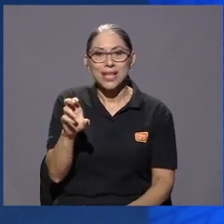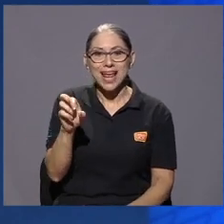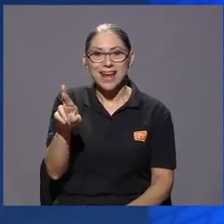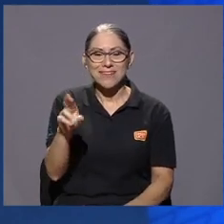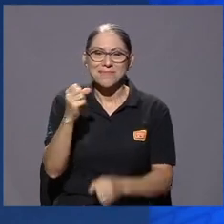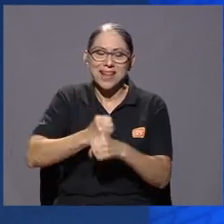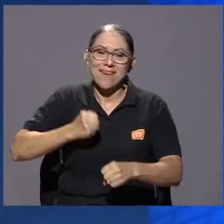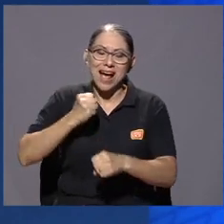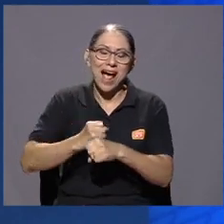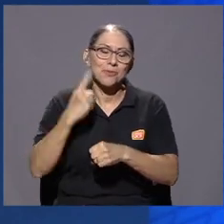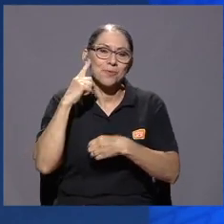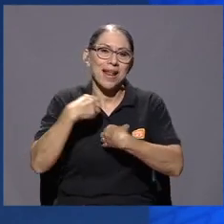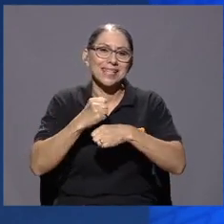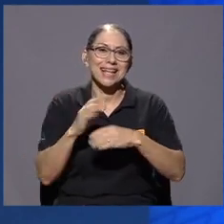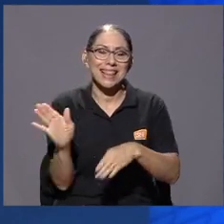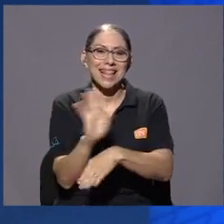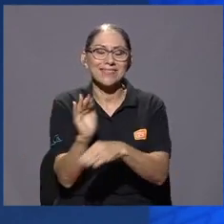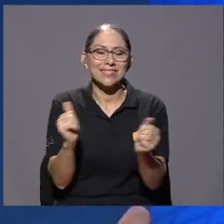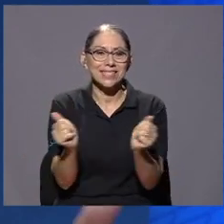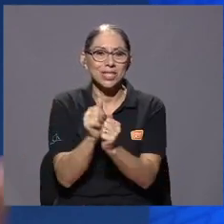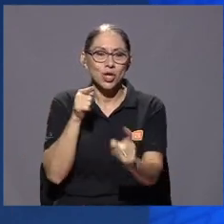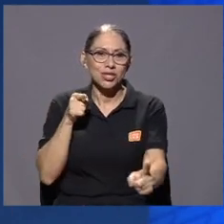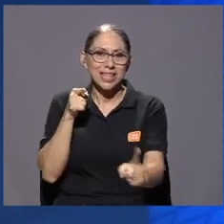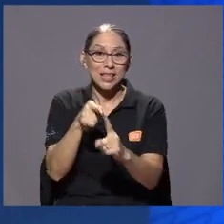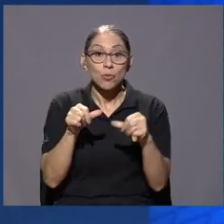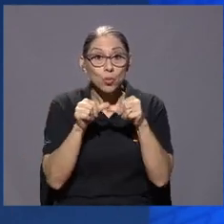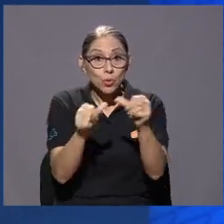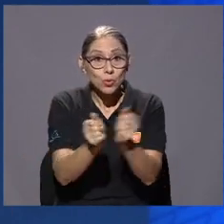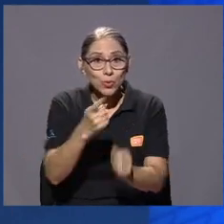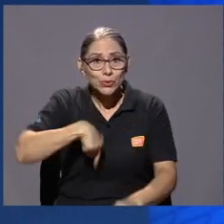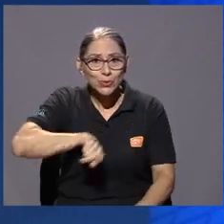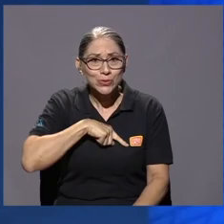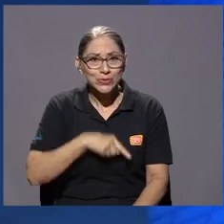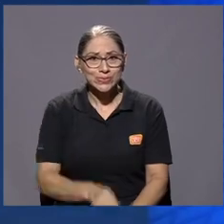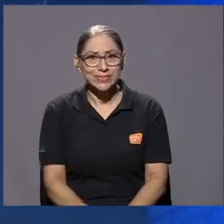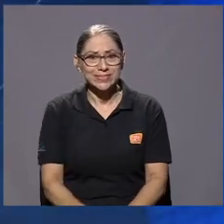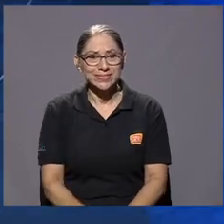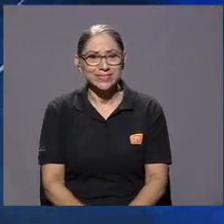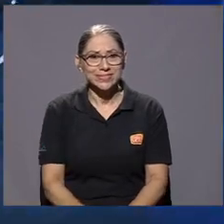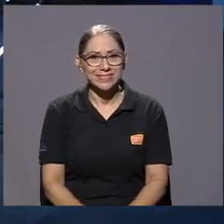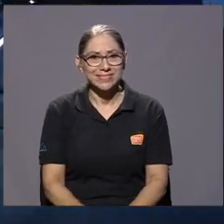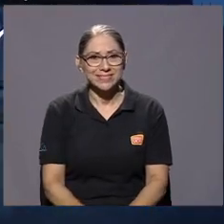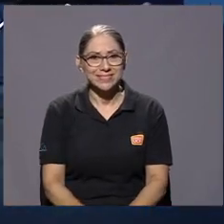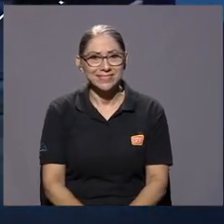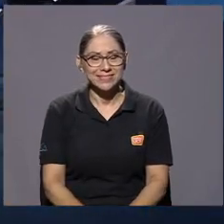en donde trabajamos para hacer televisión con sentido. Quédese con nosotros.